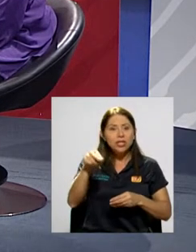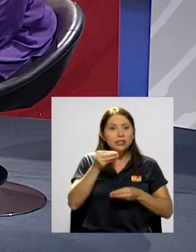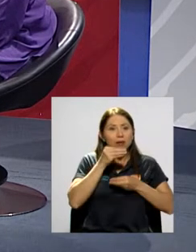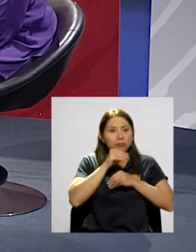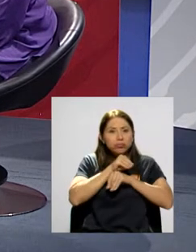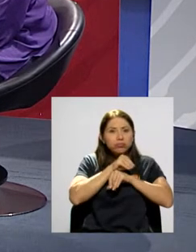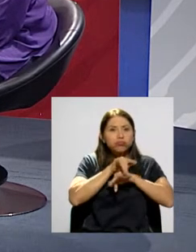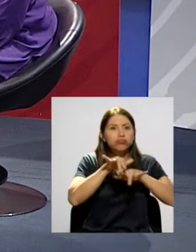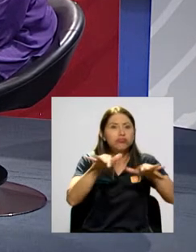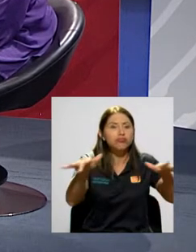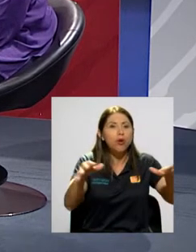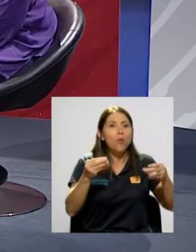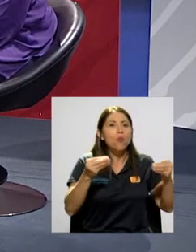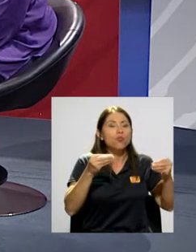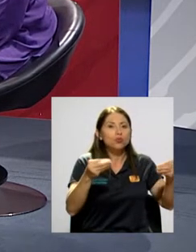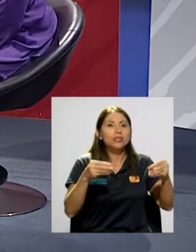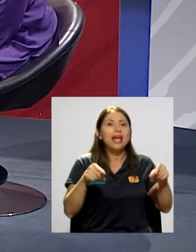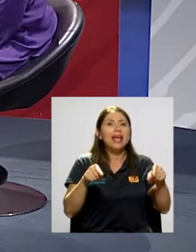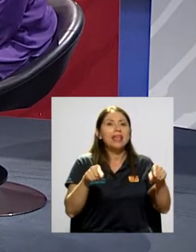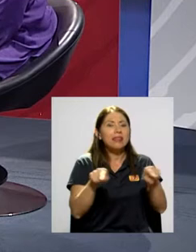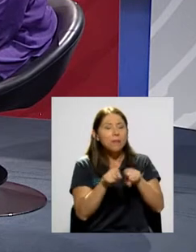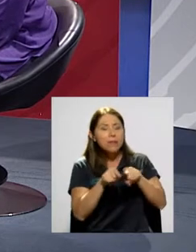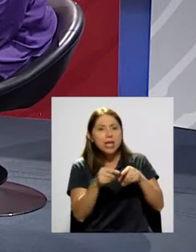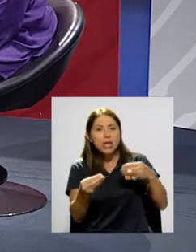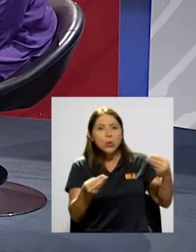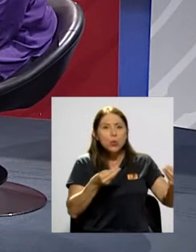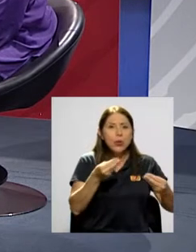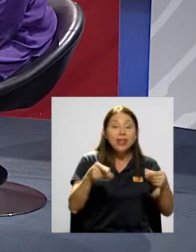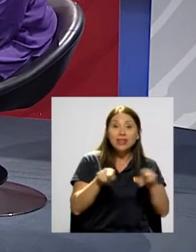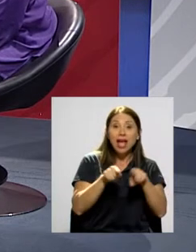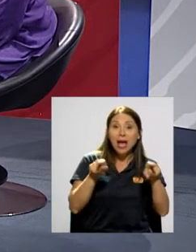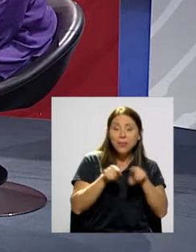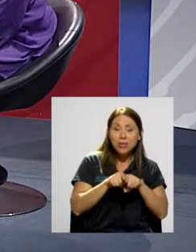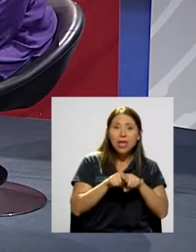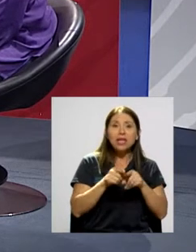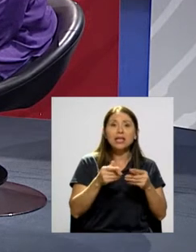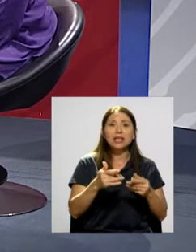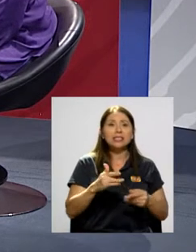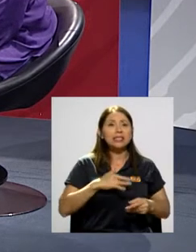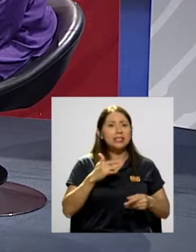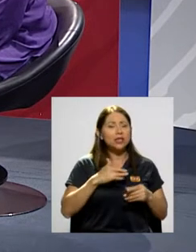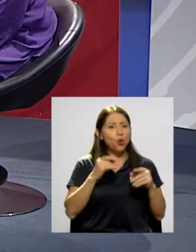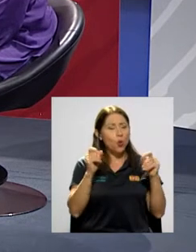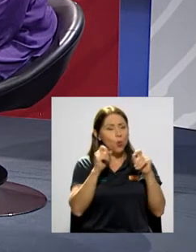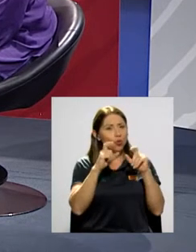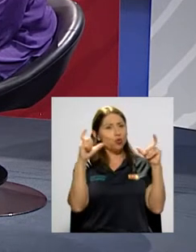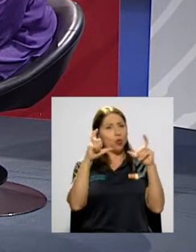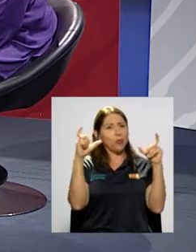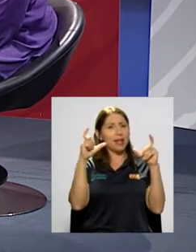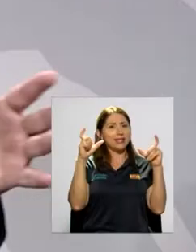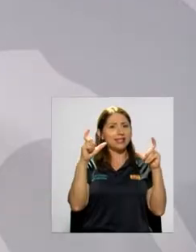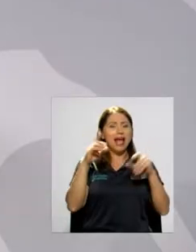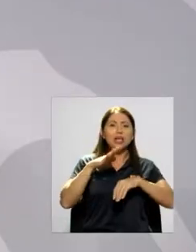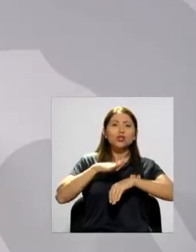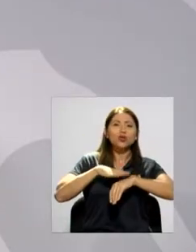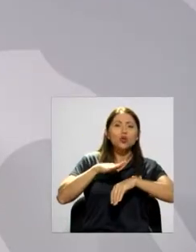también pues como que había una cierta sorpresa del alineamiento que se le achacaba o se le achacó a La